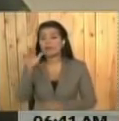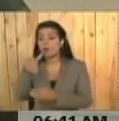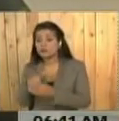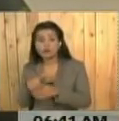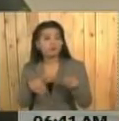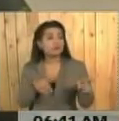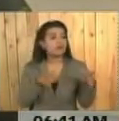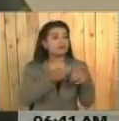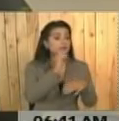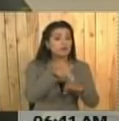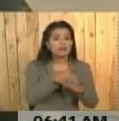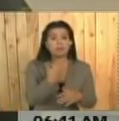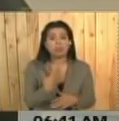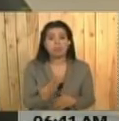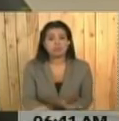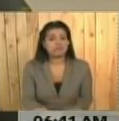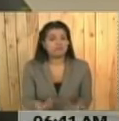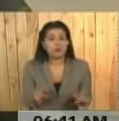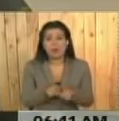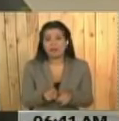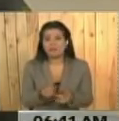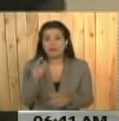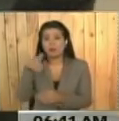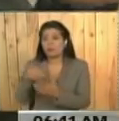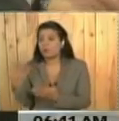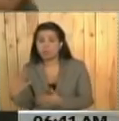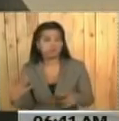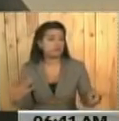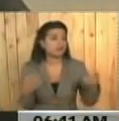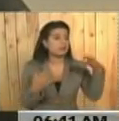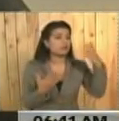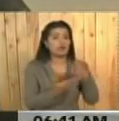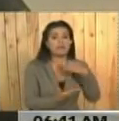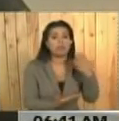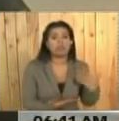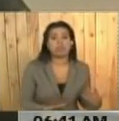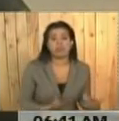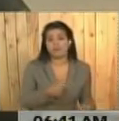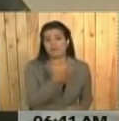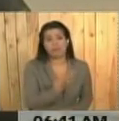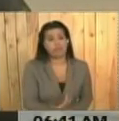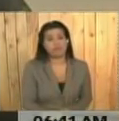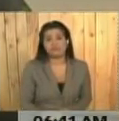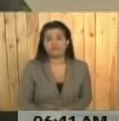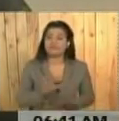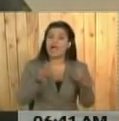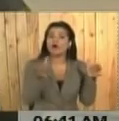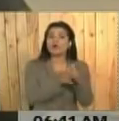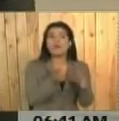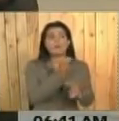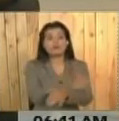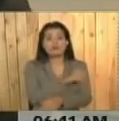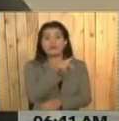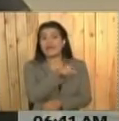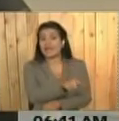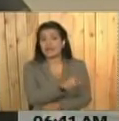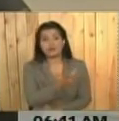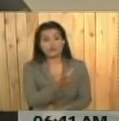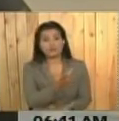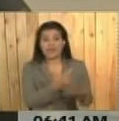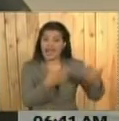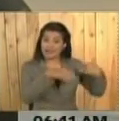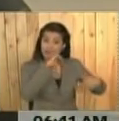para el país la asamblea la convirtieron ellos la derecha venezolana La convirtió en algo peor inclusive que en la